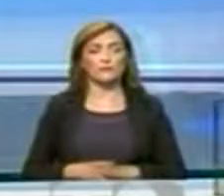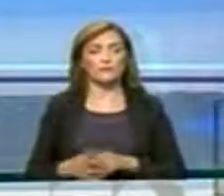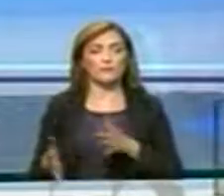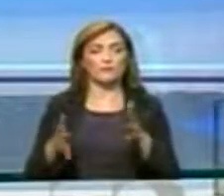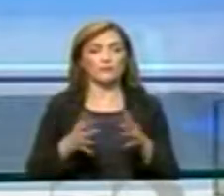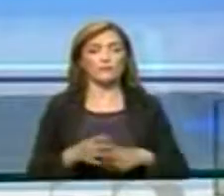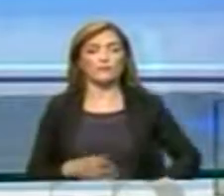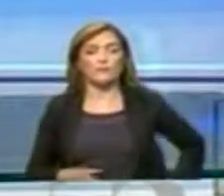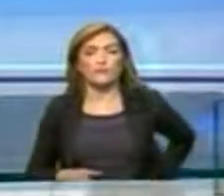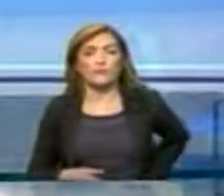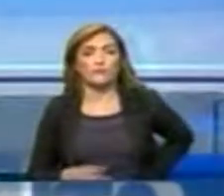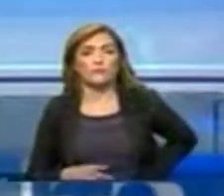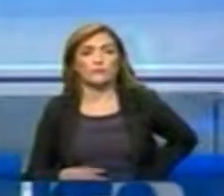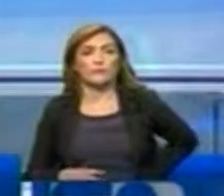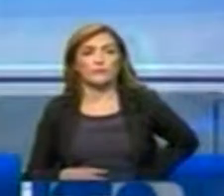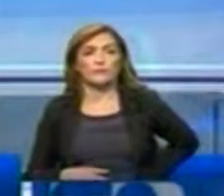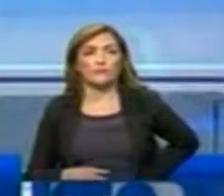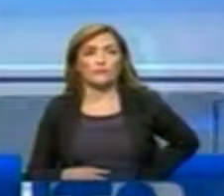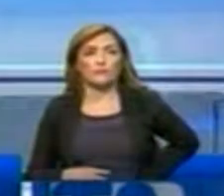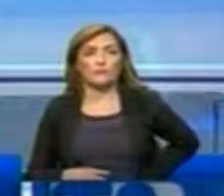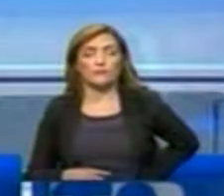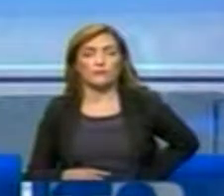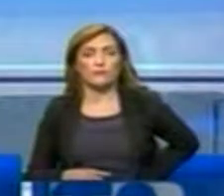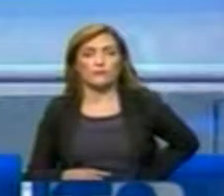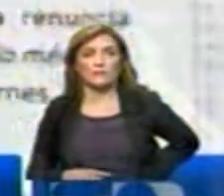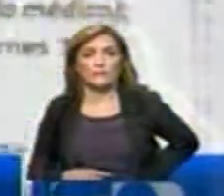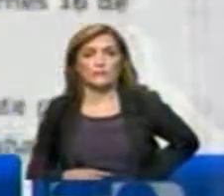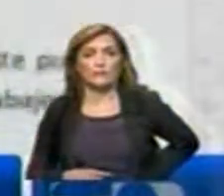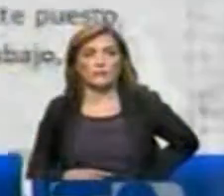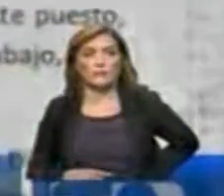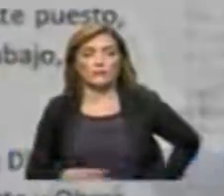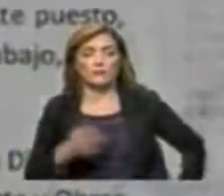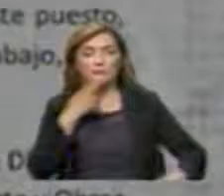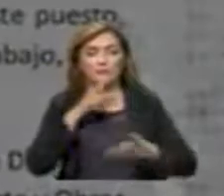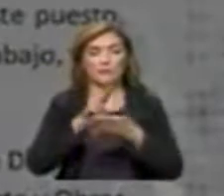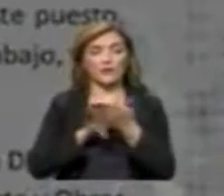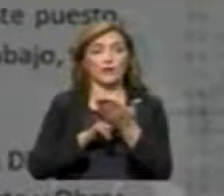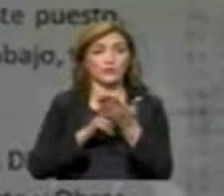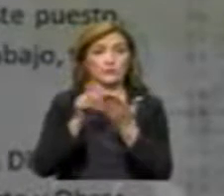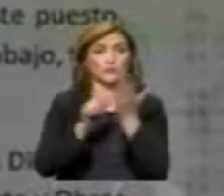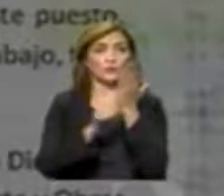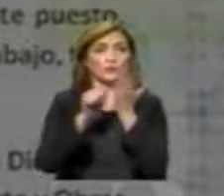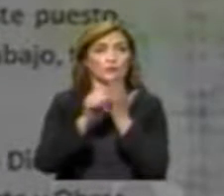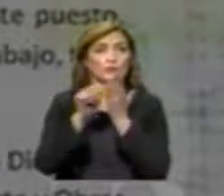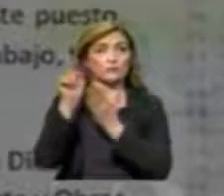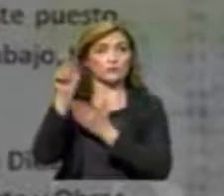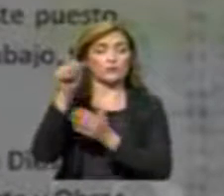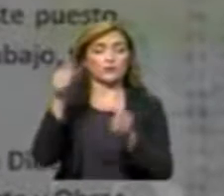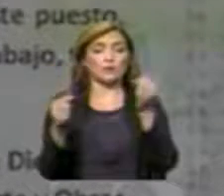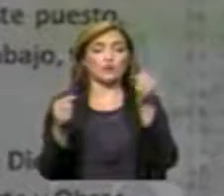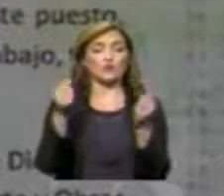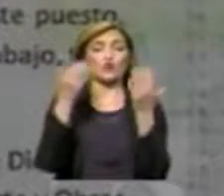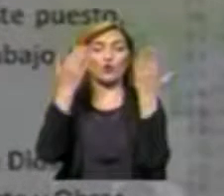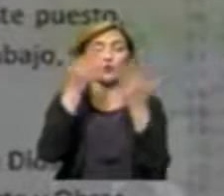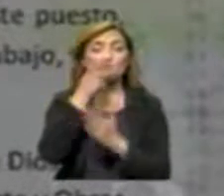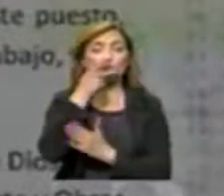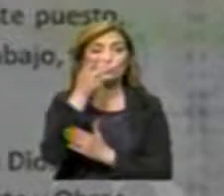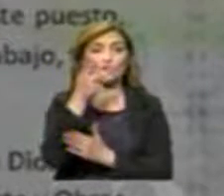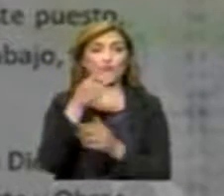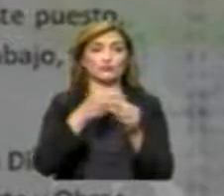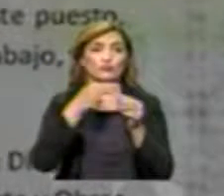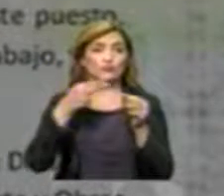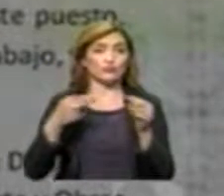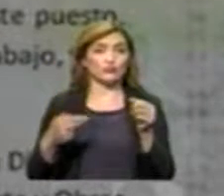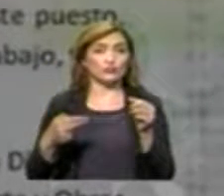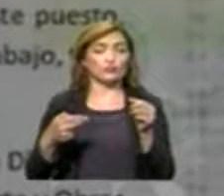A través de una carta, Jorge Aurelio Hidalgo, quien se desempeñaba como ministro de Transporte y Obras Públicas, presentó su renuncia irrevocable al cargo por